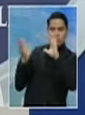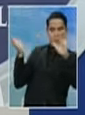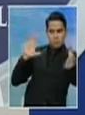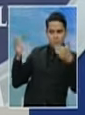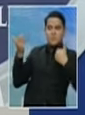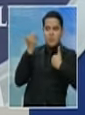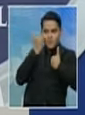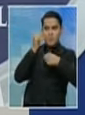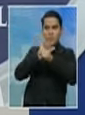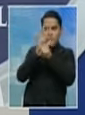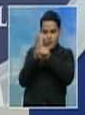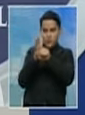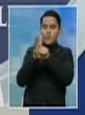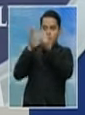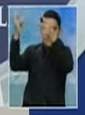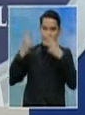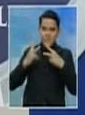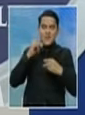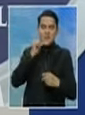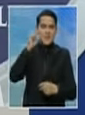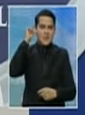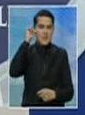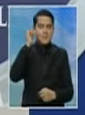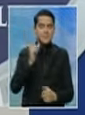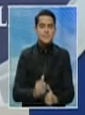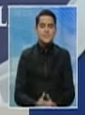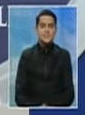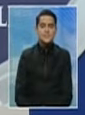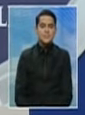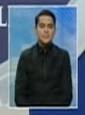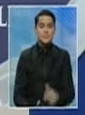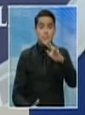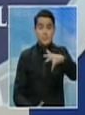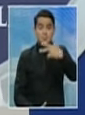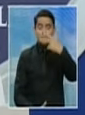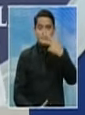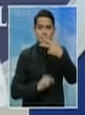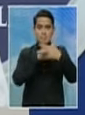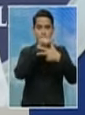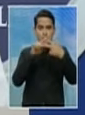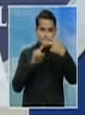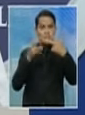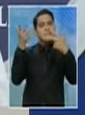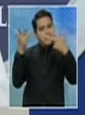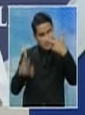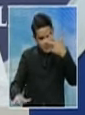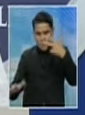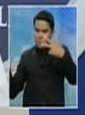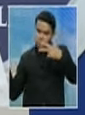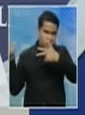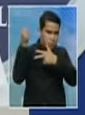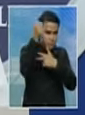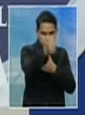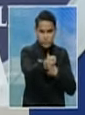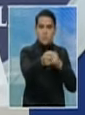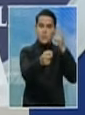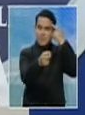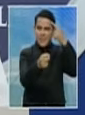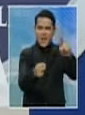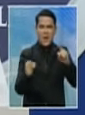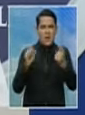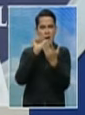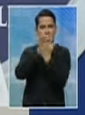momento de su arribo al país el día de ayer. Estos 3 casos fueron remitidos al Laboratorio Nacional de